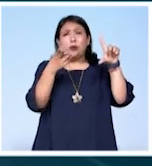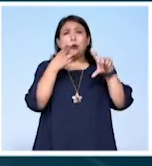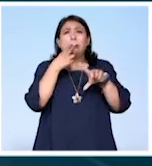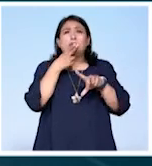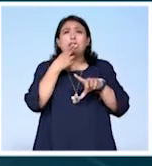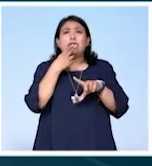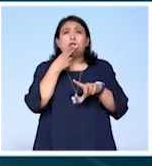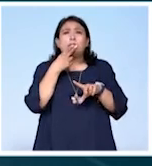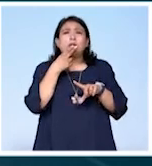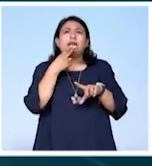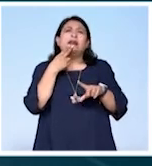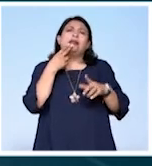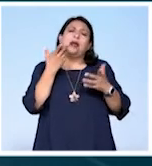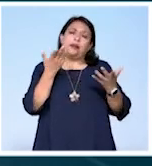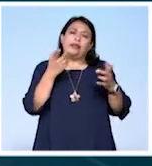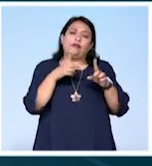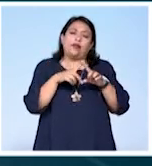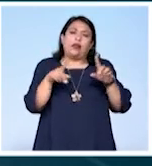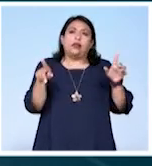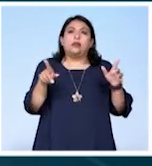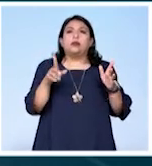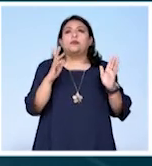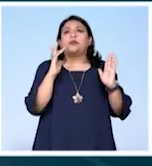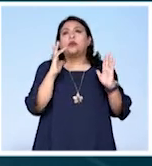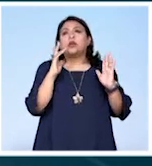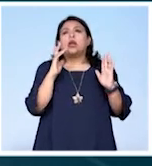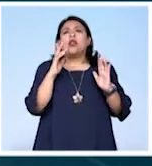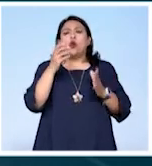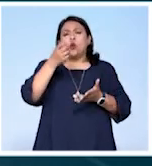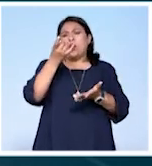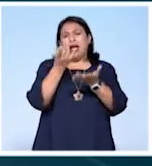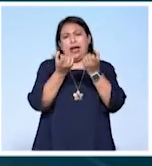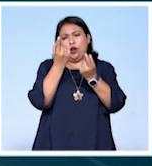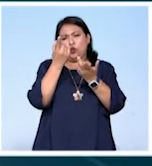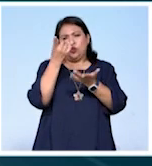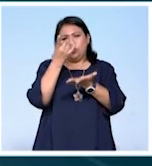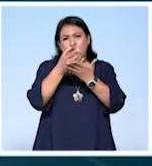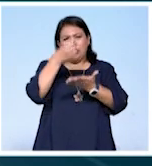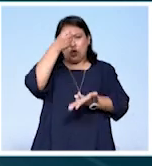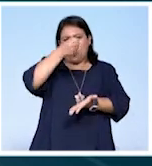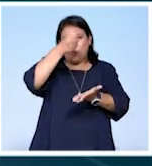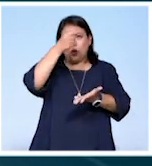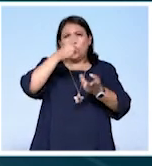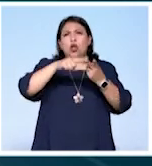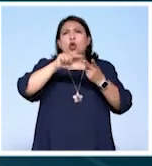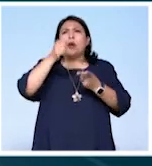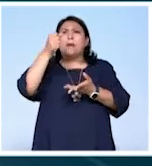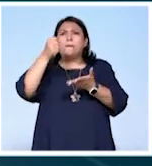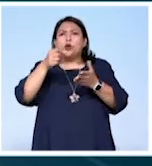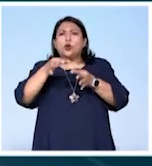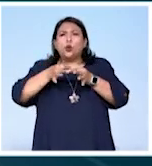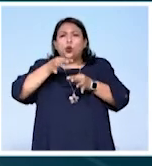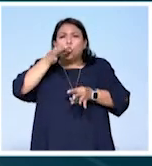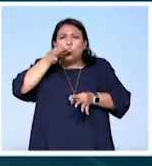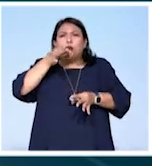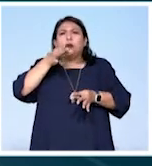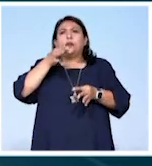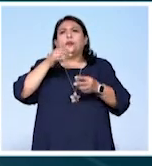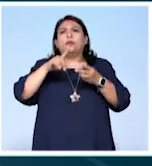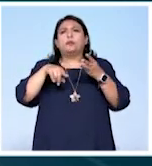uso. Hay distinciones, en algunos casos solo se refieren a bolsas, en otros casos solo bolsas y popotes,